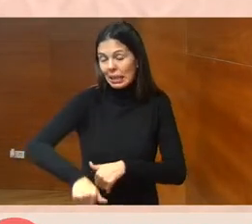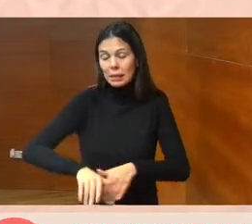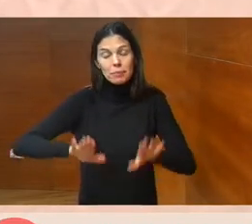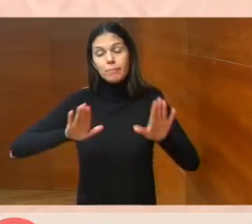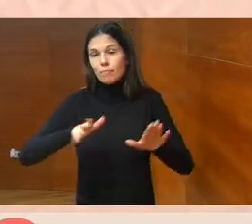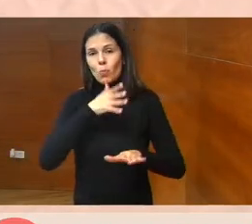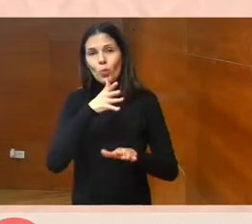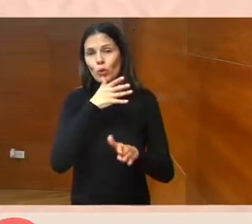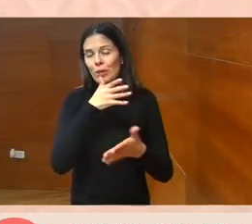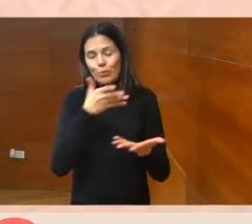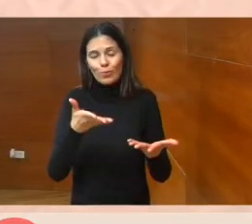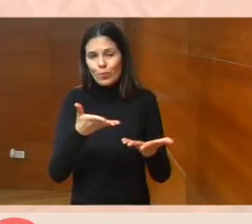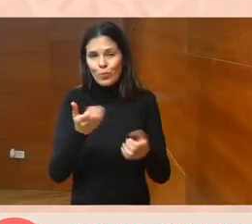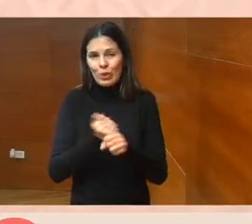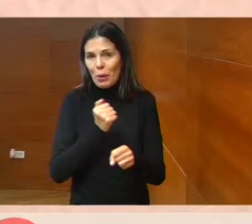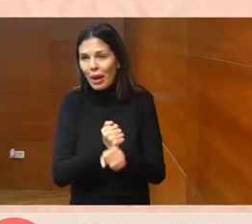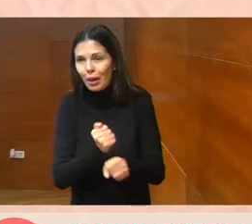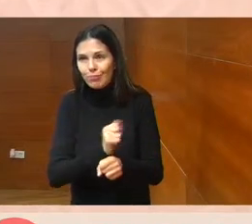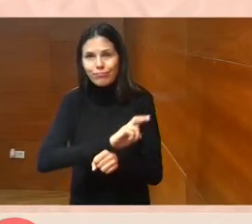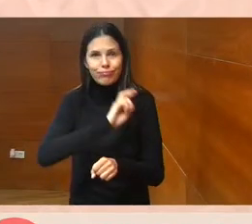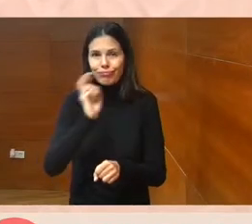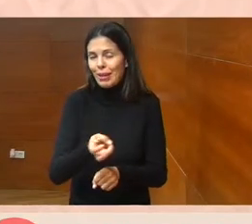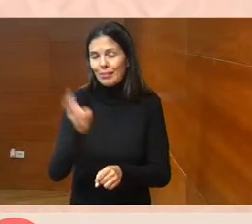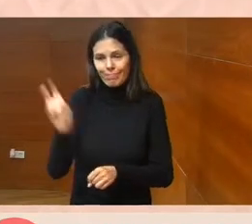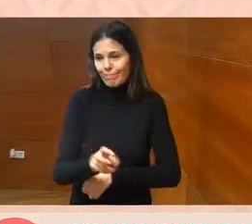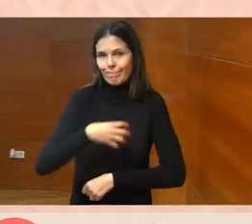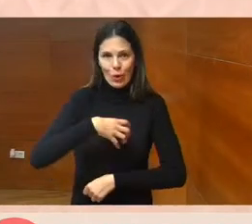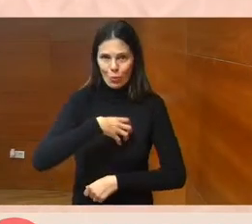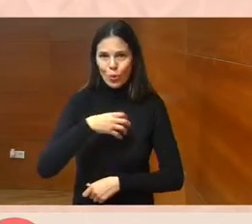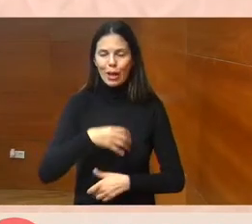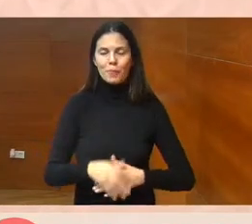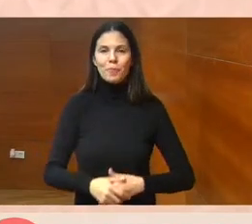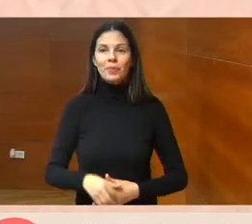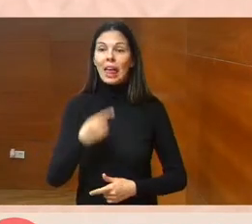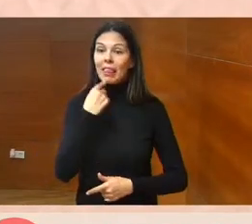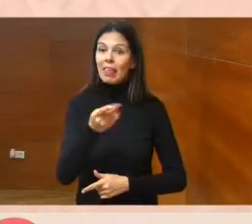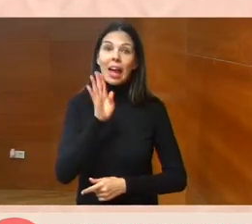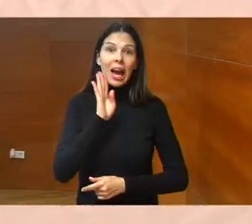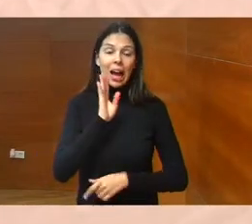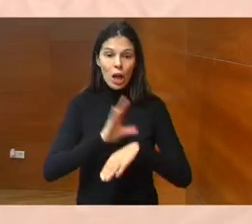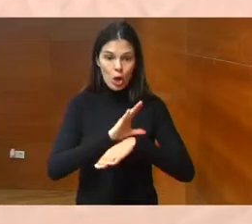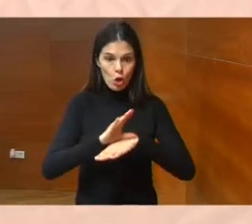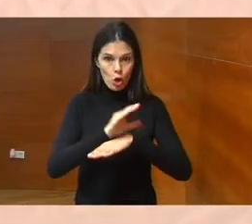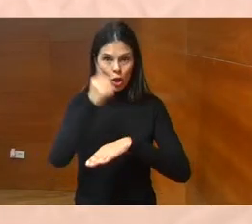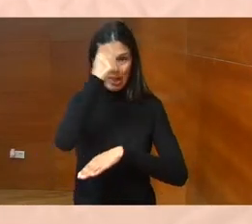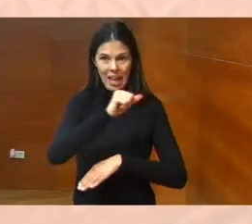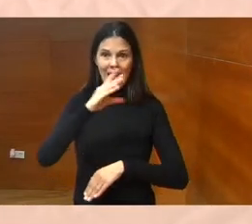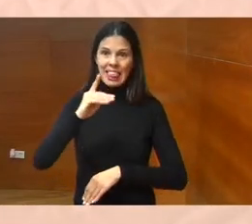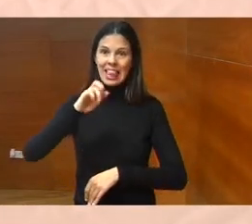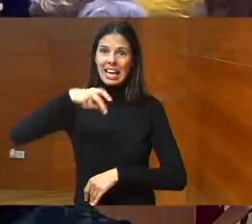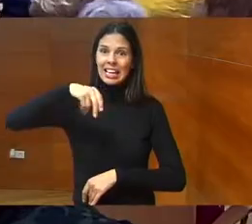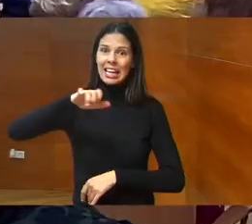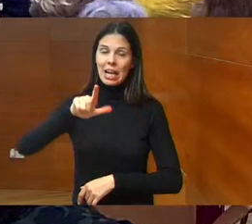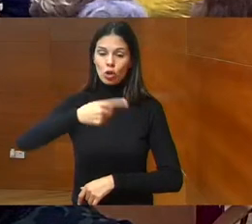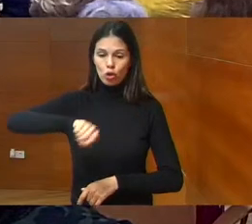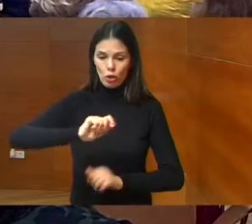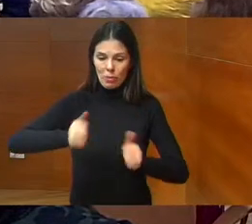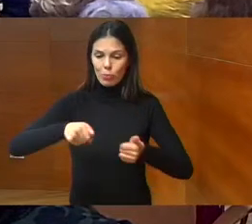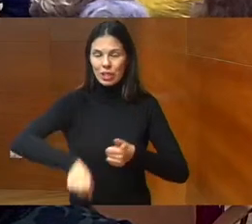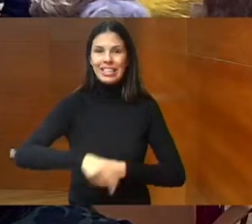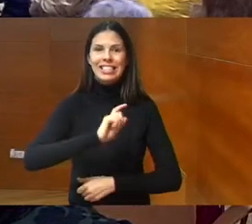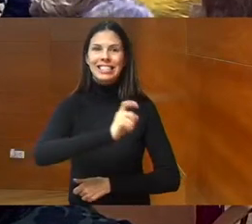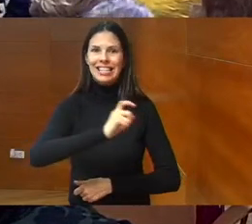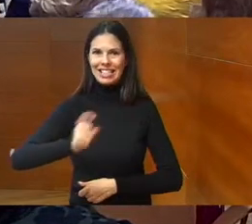por motivos de Senda pues no mi posible como ven decía o concelleiro Dani arosa estamos empezando aquí en